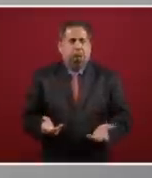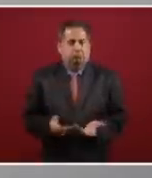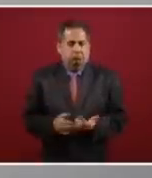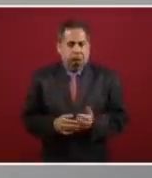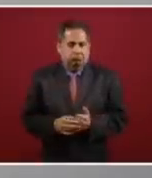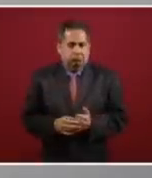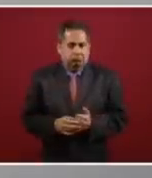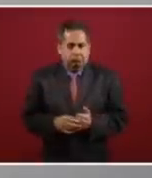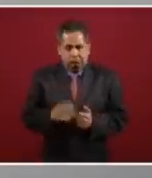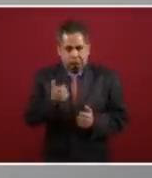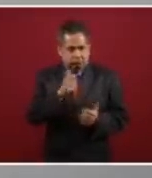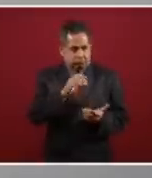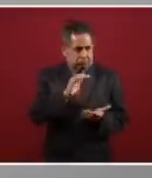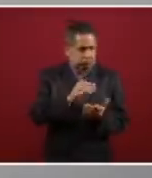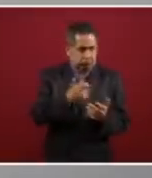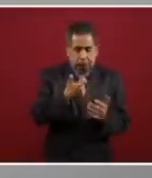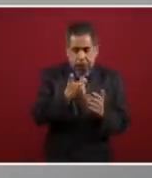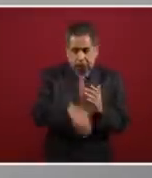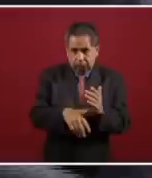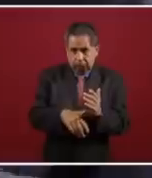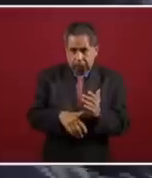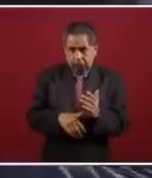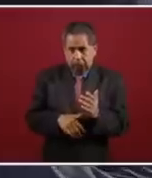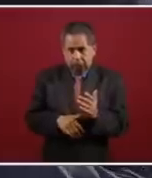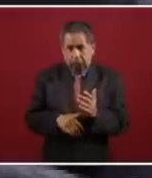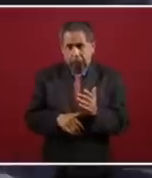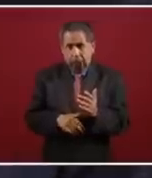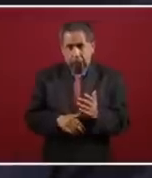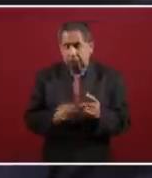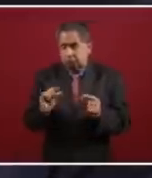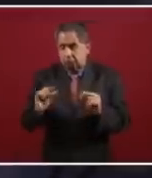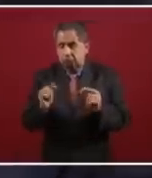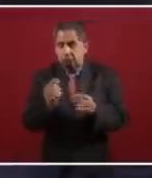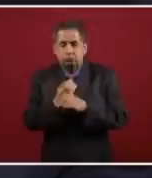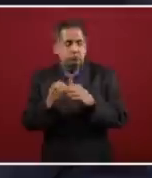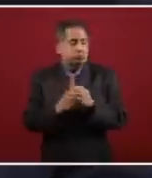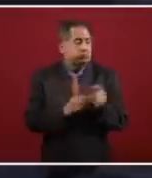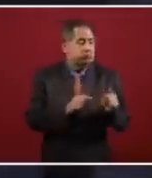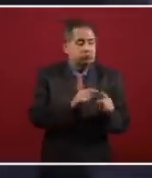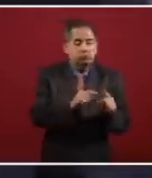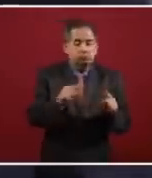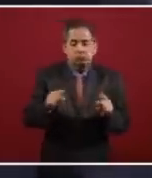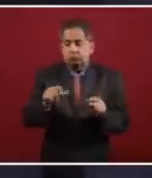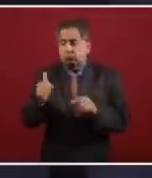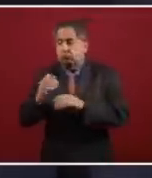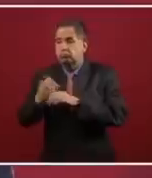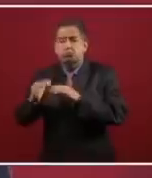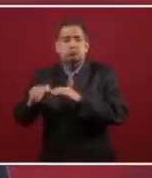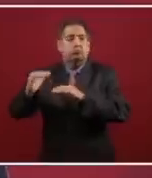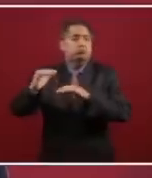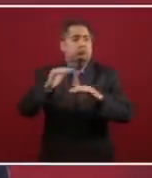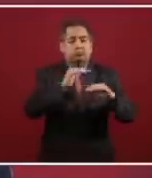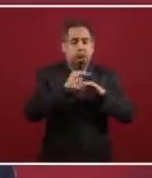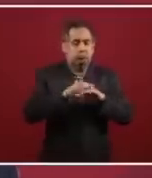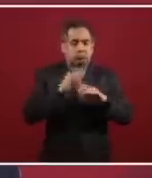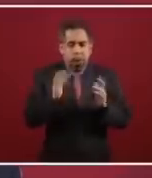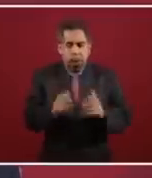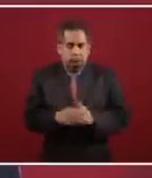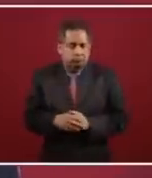que se venden a precios más bajos que en el resto de las